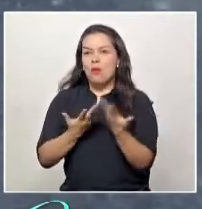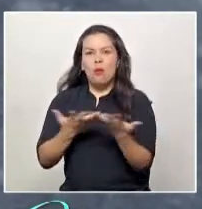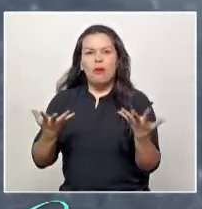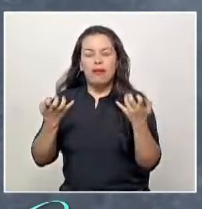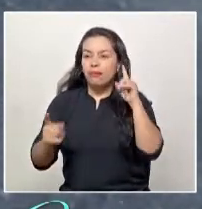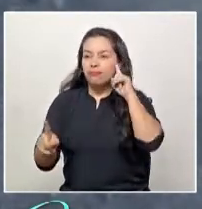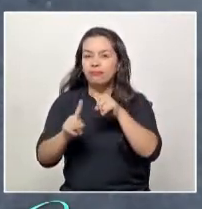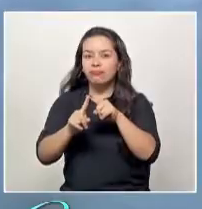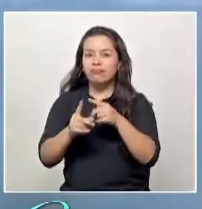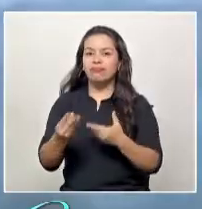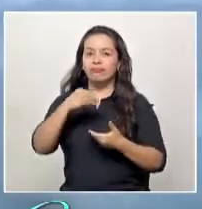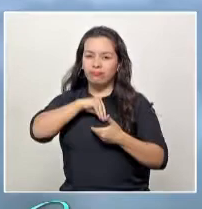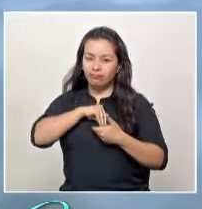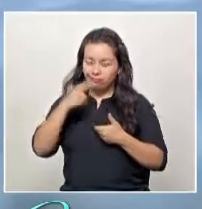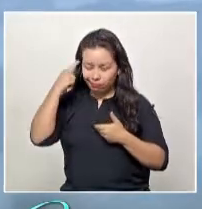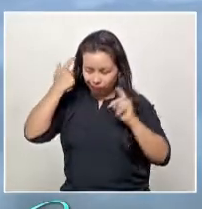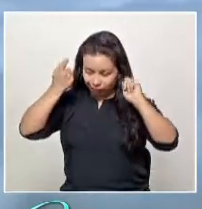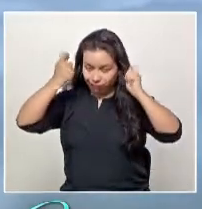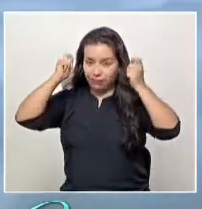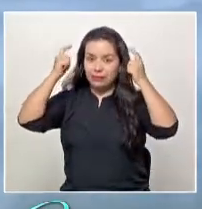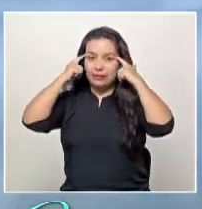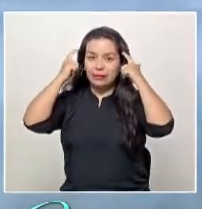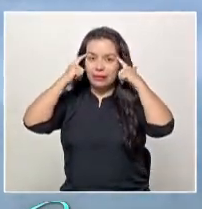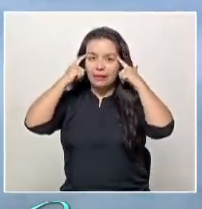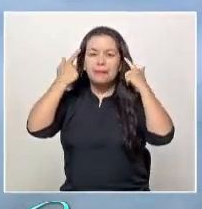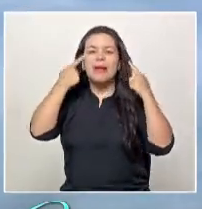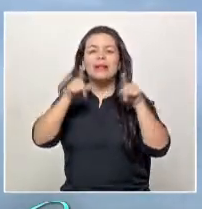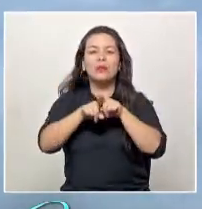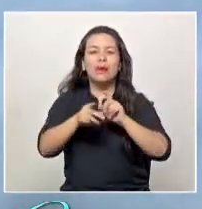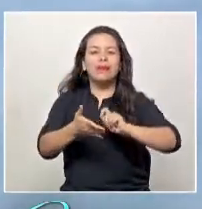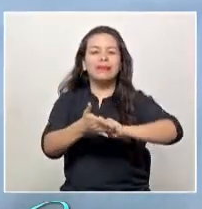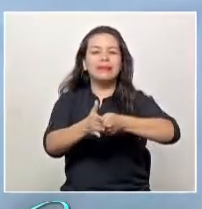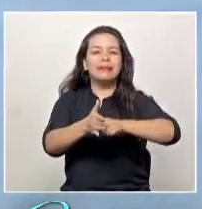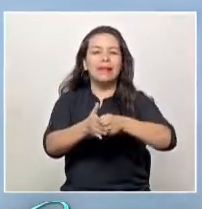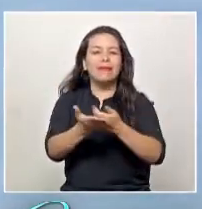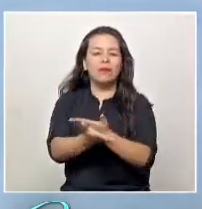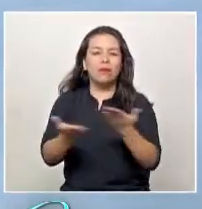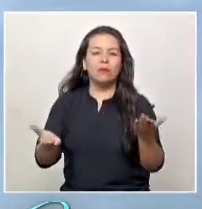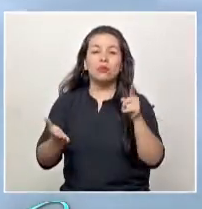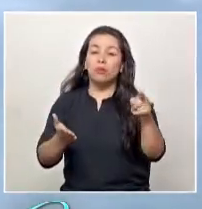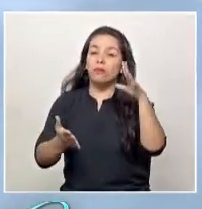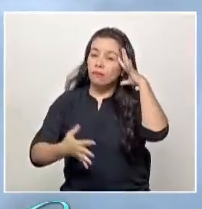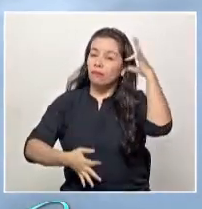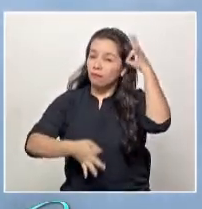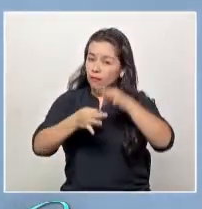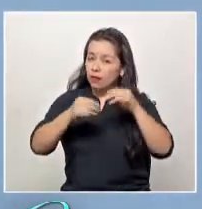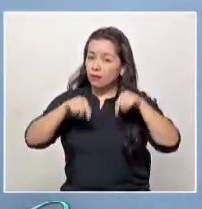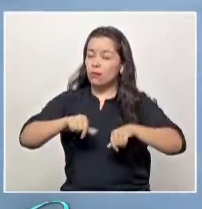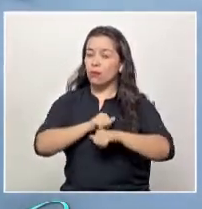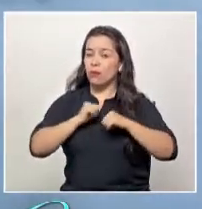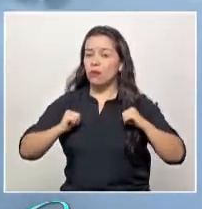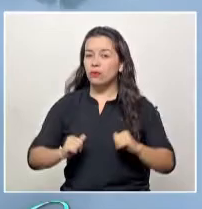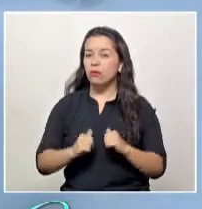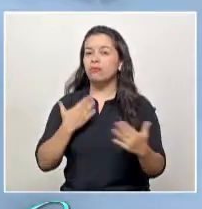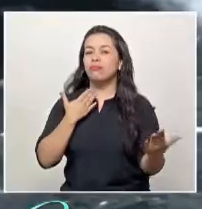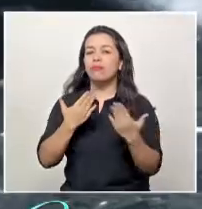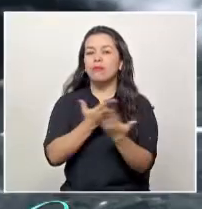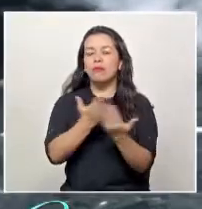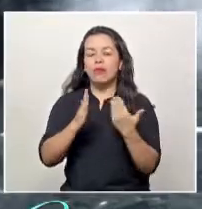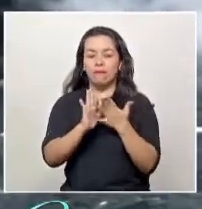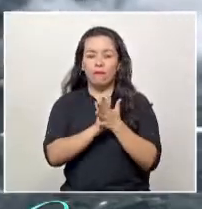tu mente. Es la llave de todo lo que quieres ser. Debes tener fe en tu corazón y confiar en todo lo que te